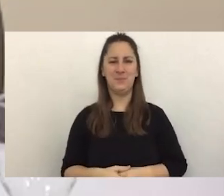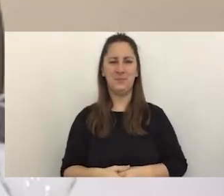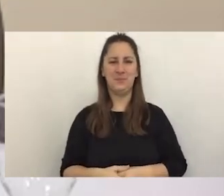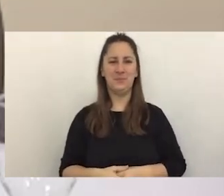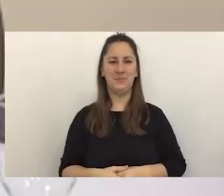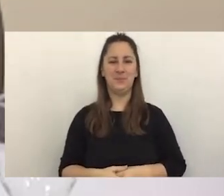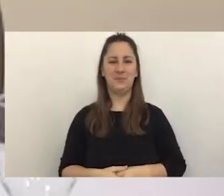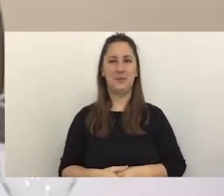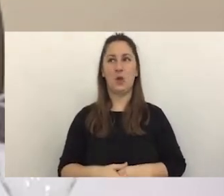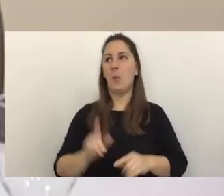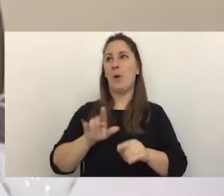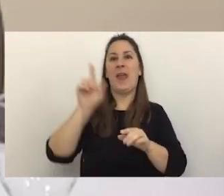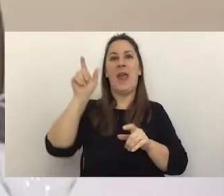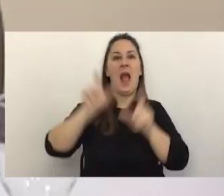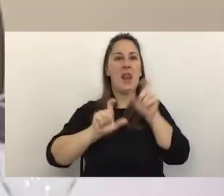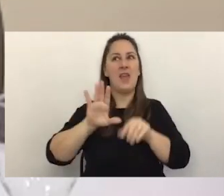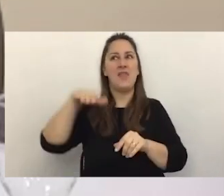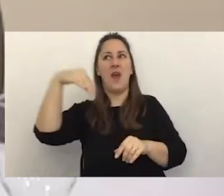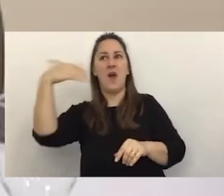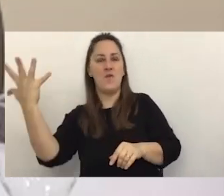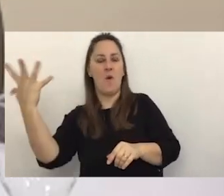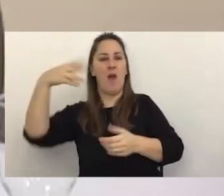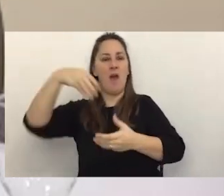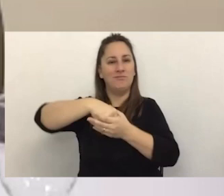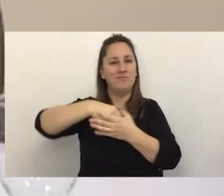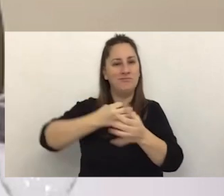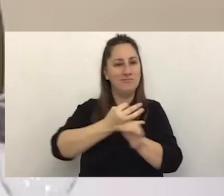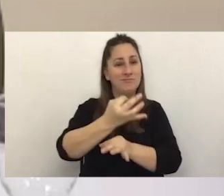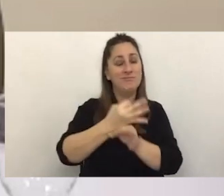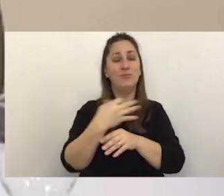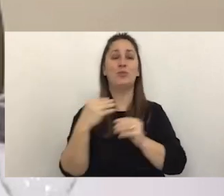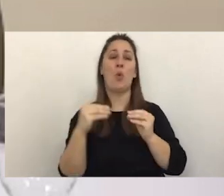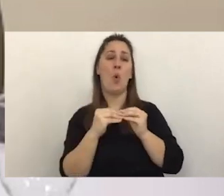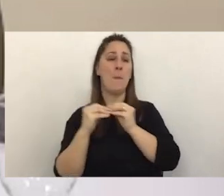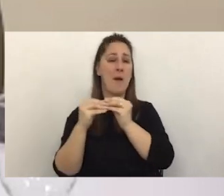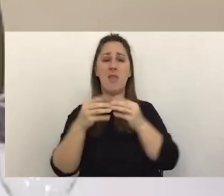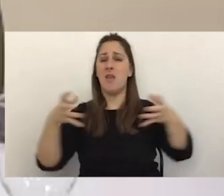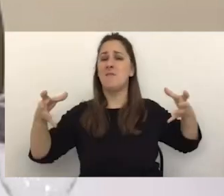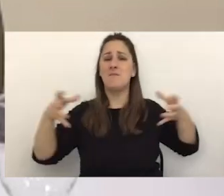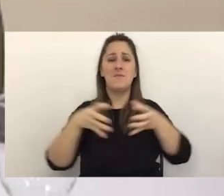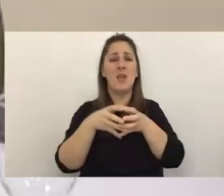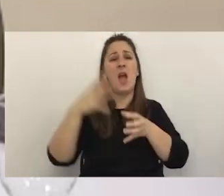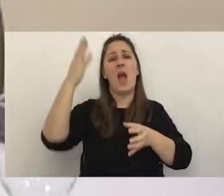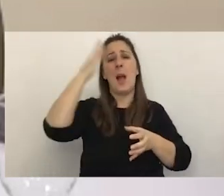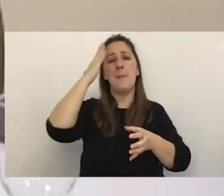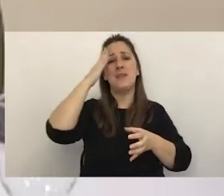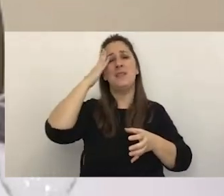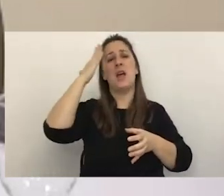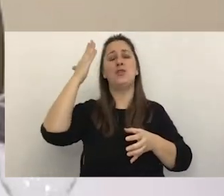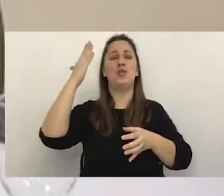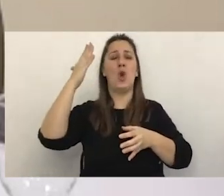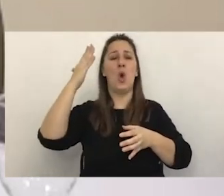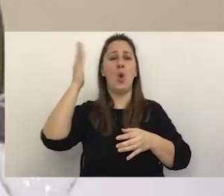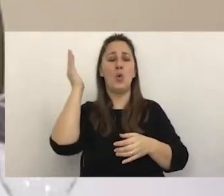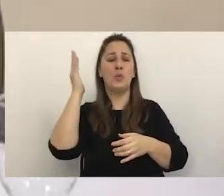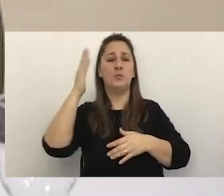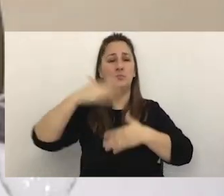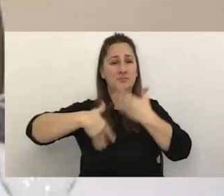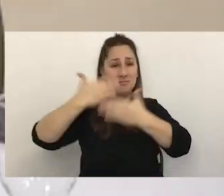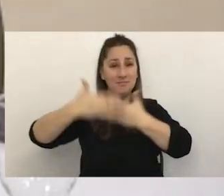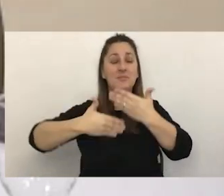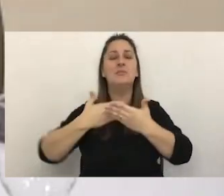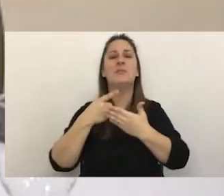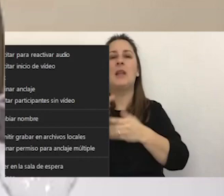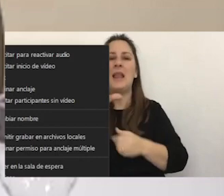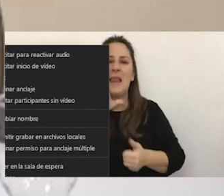afuera, digamos. Y bueno, con las chicas, con todo el equipo de Capacitación y Cultura, con Lío, Rocío, Lía, que ellas